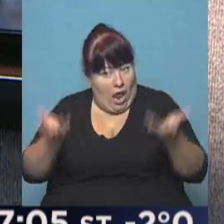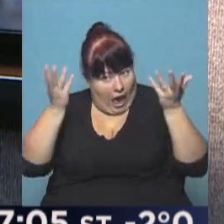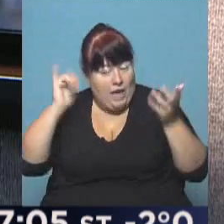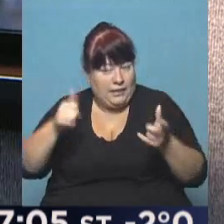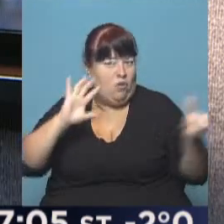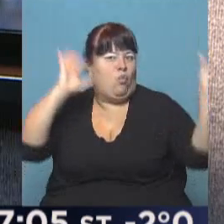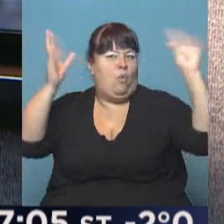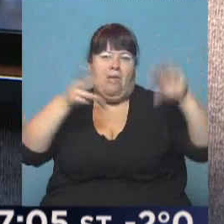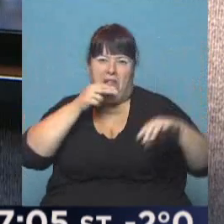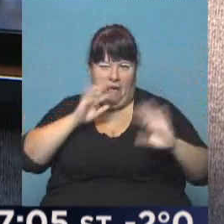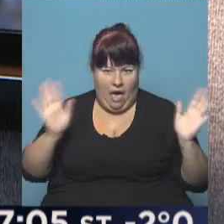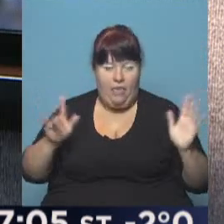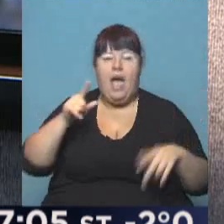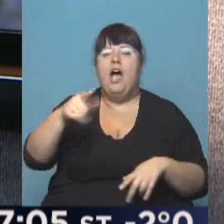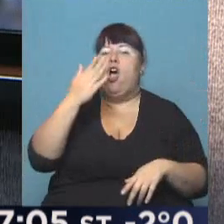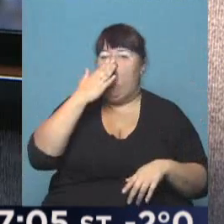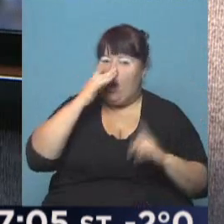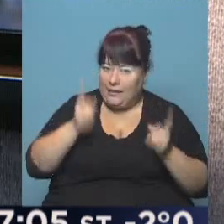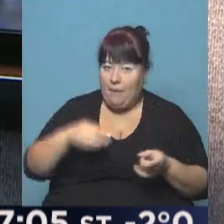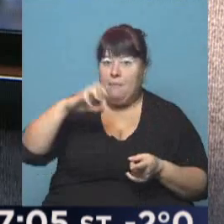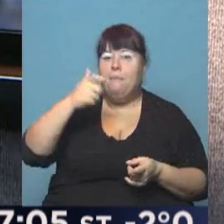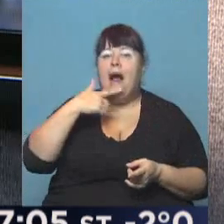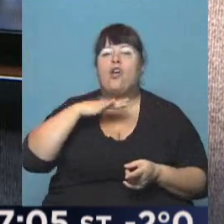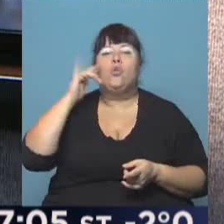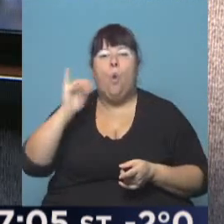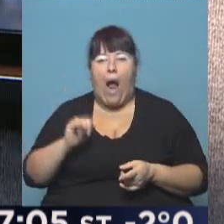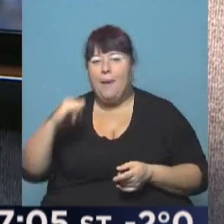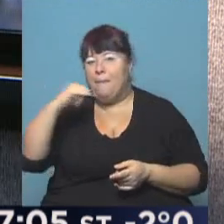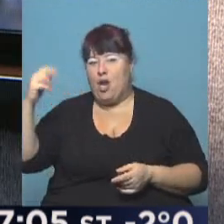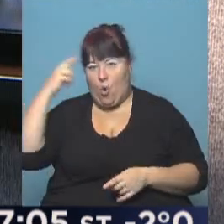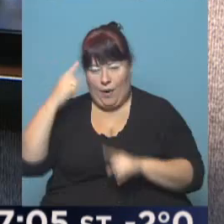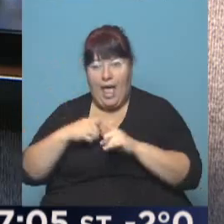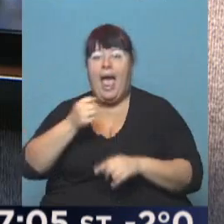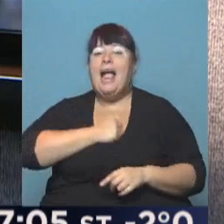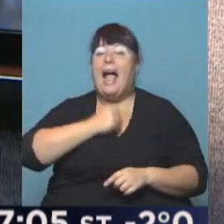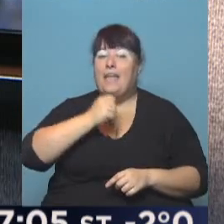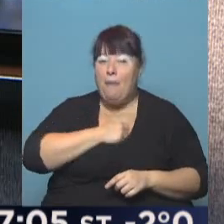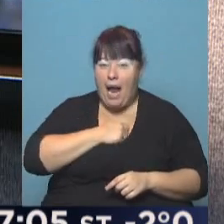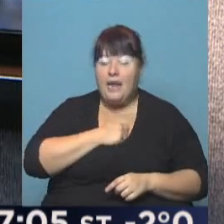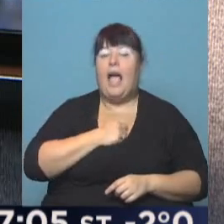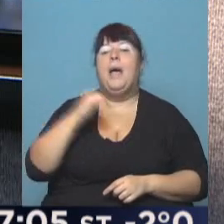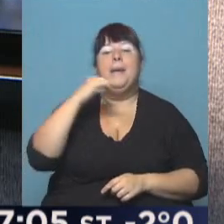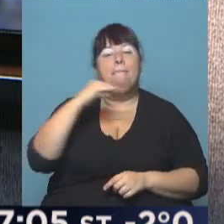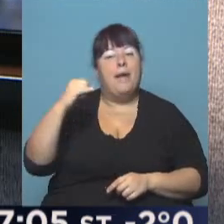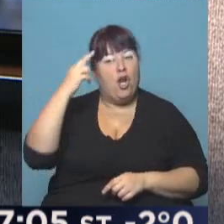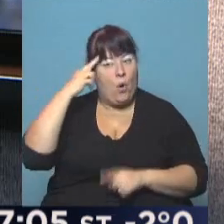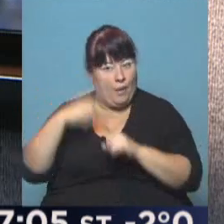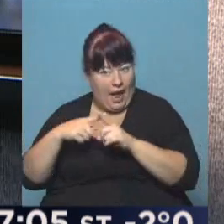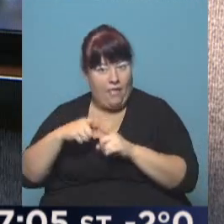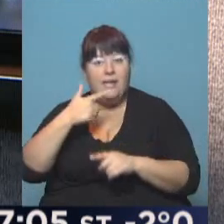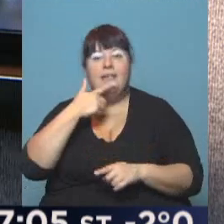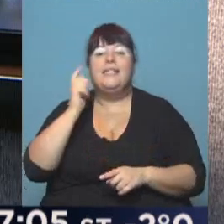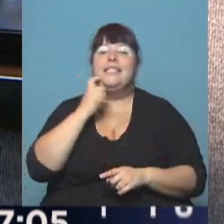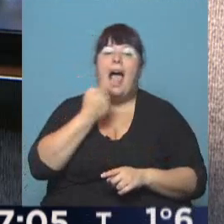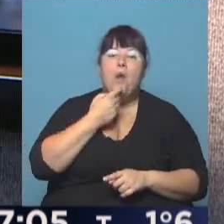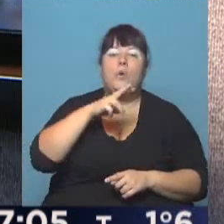y cielo despejado. También en Córdoba, en Marcos Juárez, 9 bajo cero. Catamarca, 9 bajo cero. San